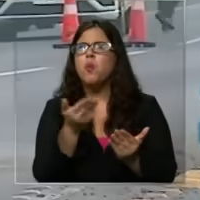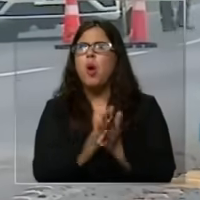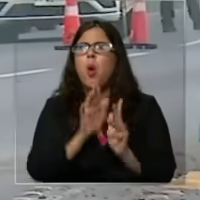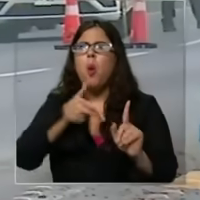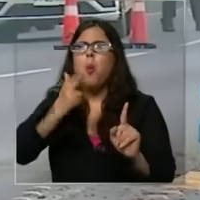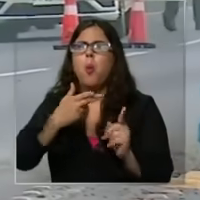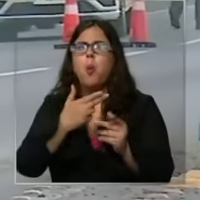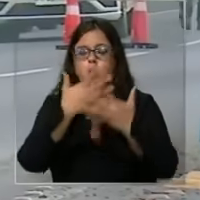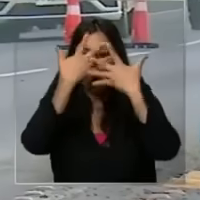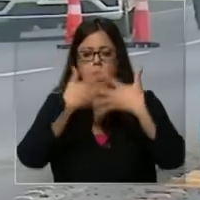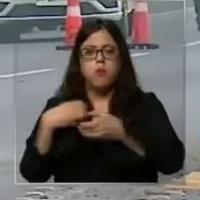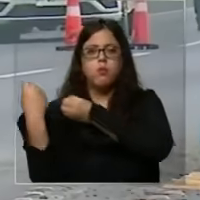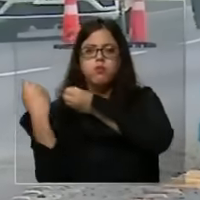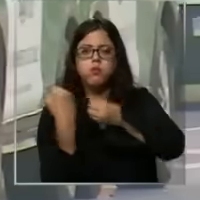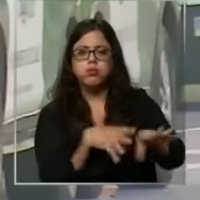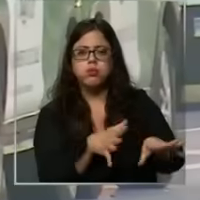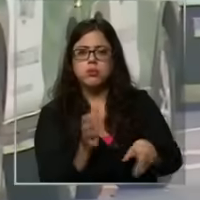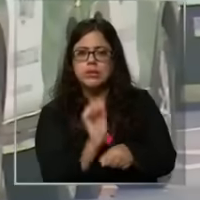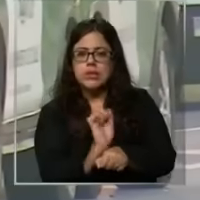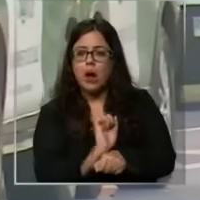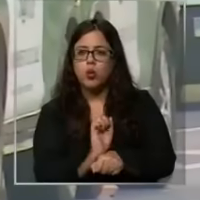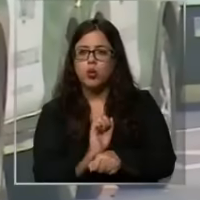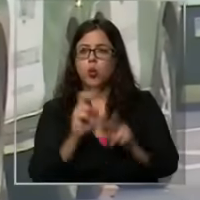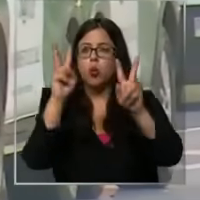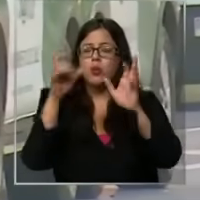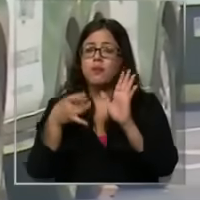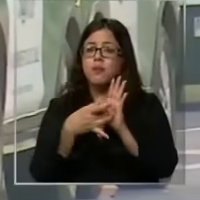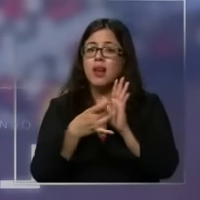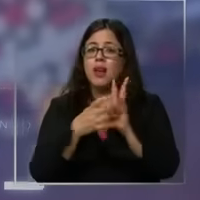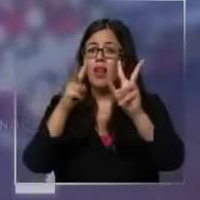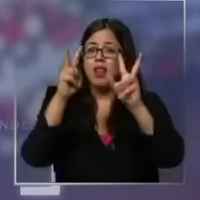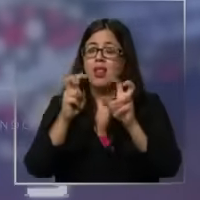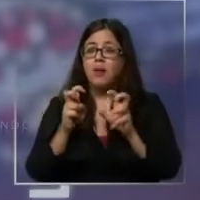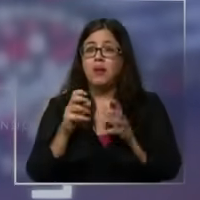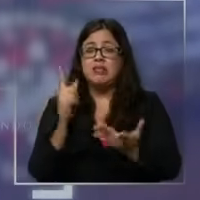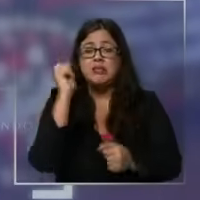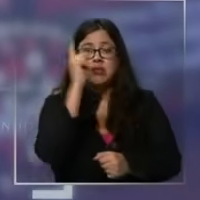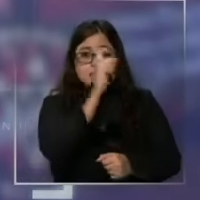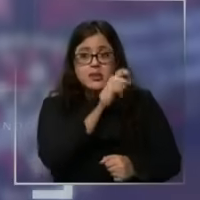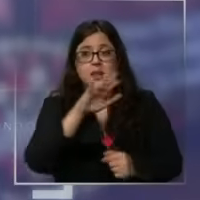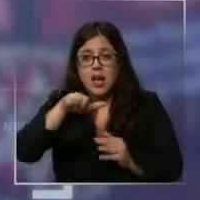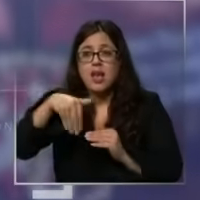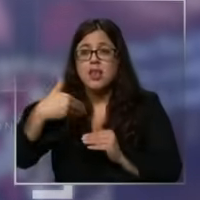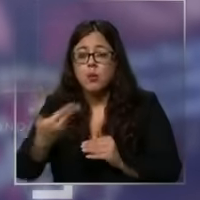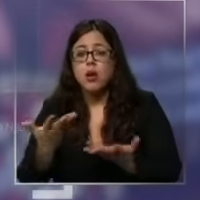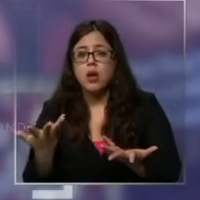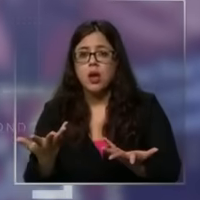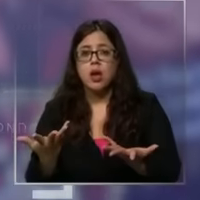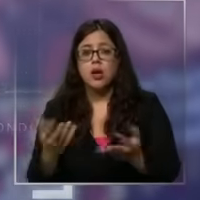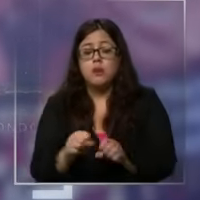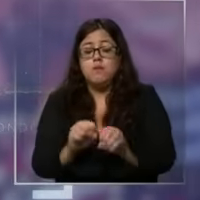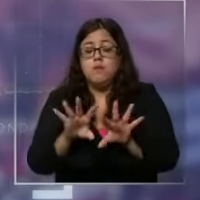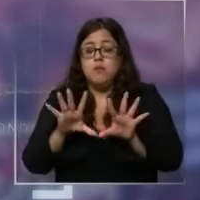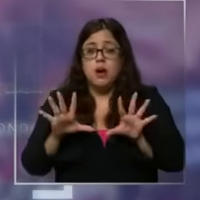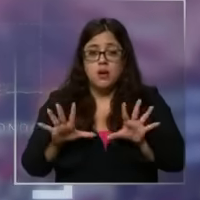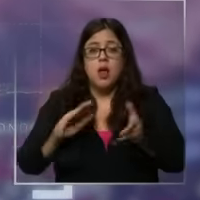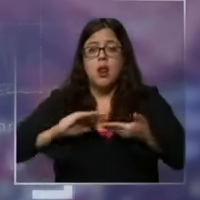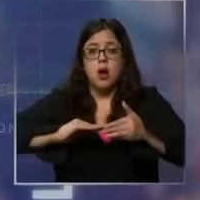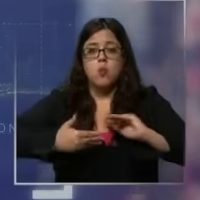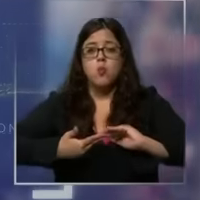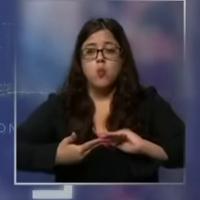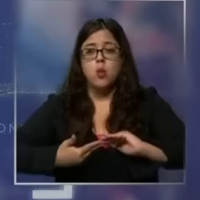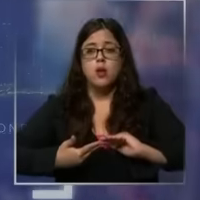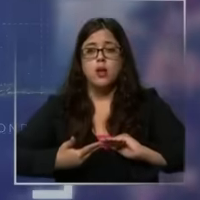su cuerpo abandonado al interior de un auto. Un crimen que por su nivel de crudeza y lo que vino después ha impactado a toda una